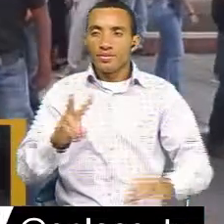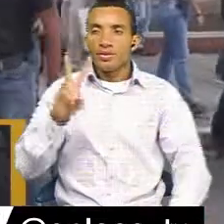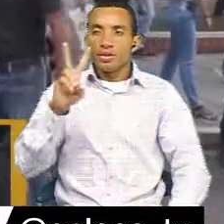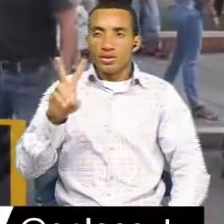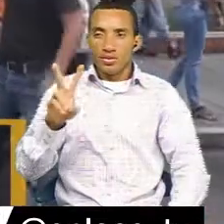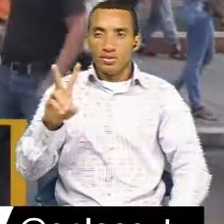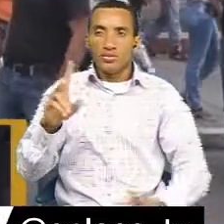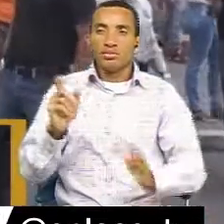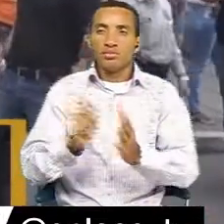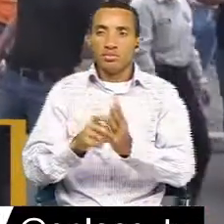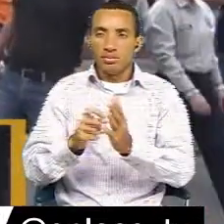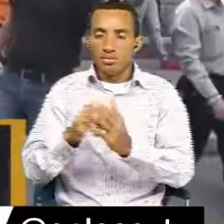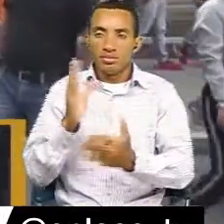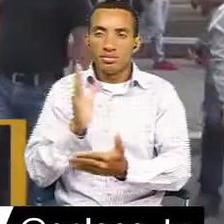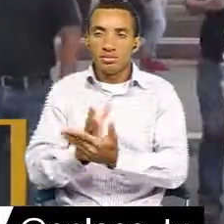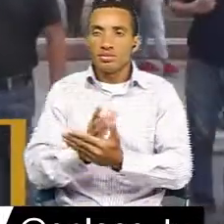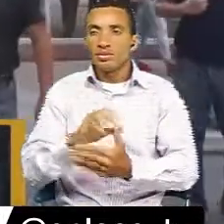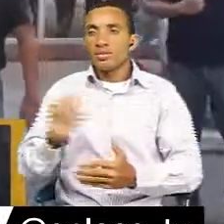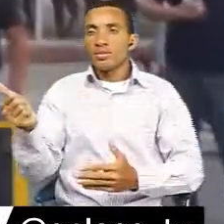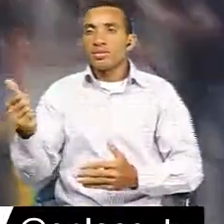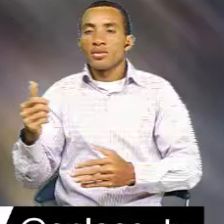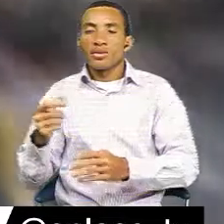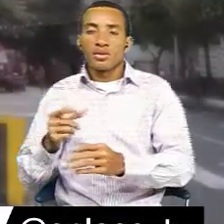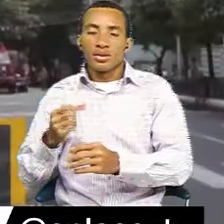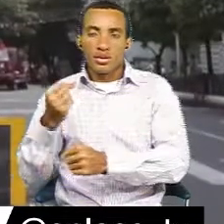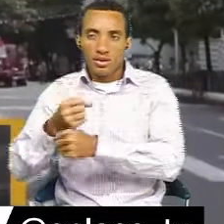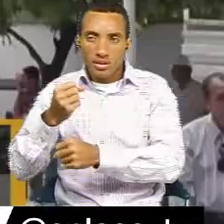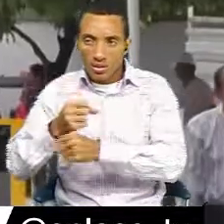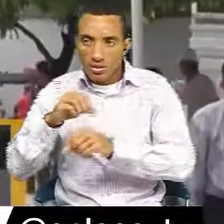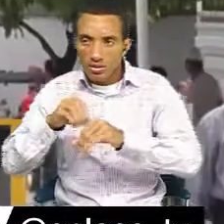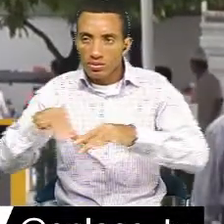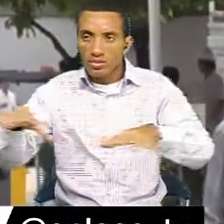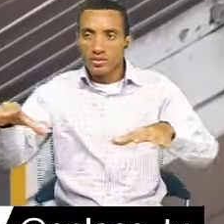en obras públicas atendió también.